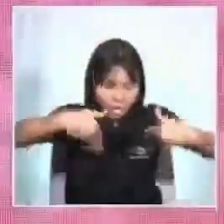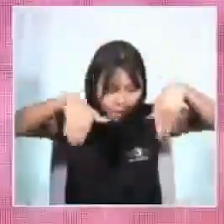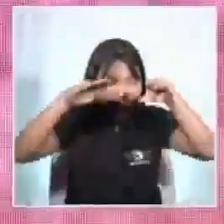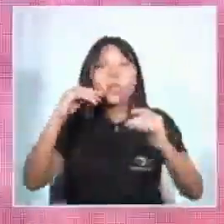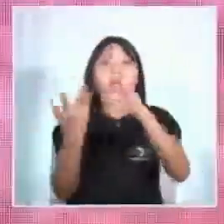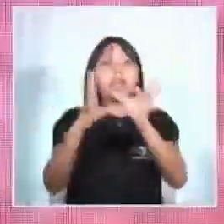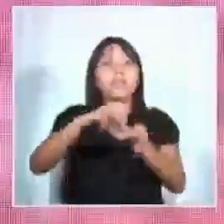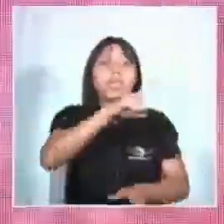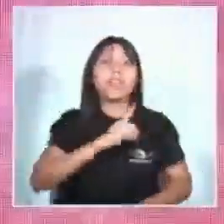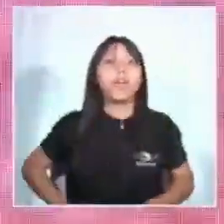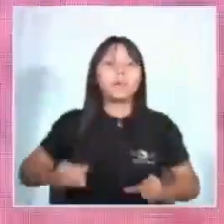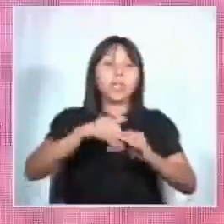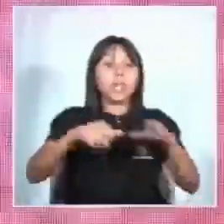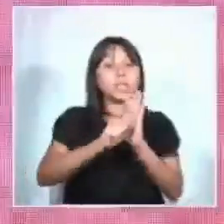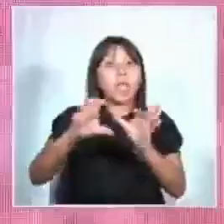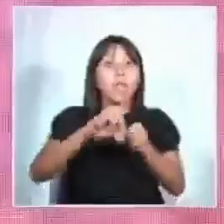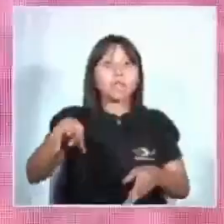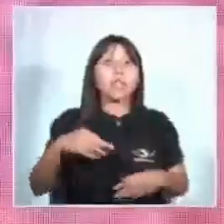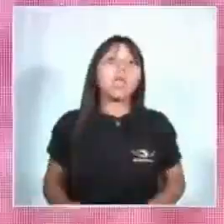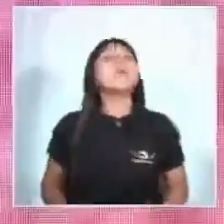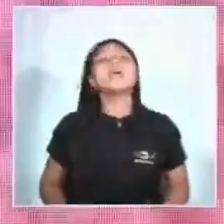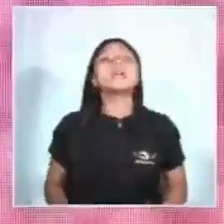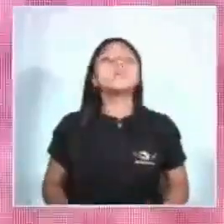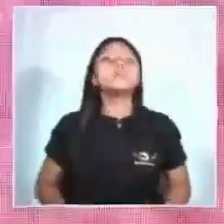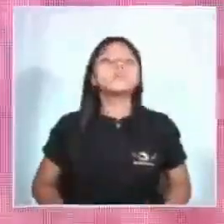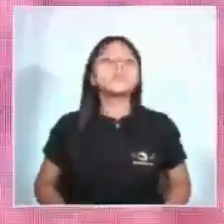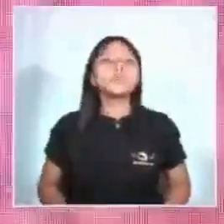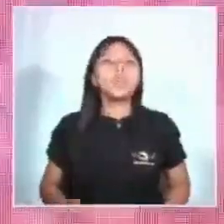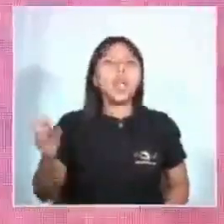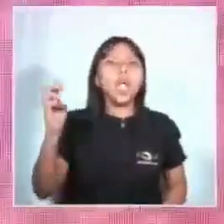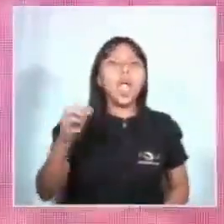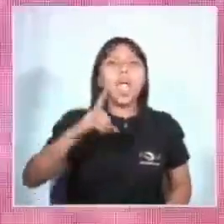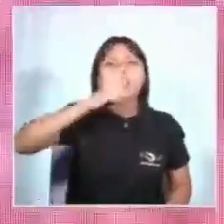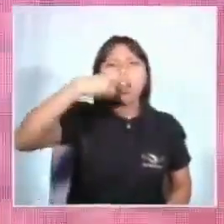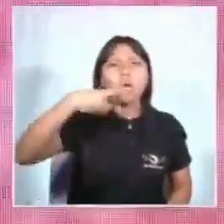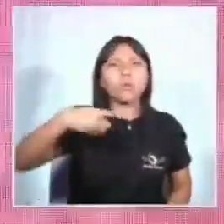señal de respeto. Entonces David exclamó: Mefiboset,